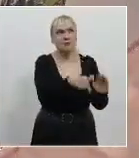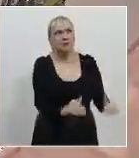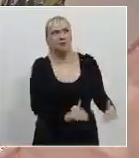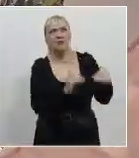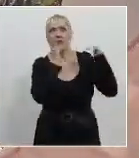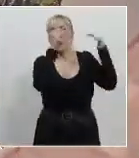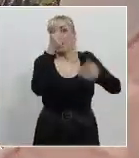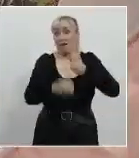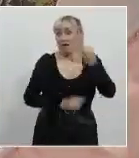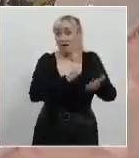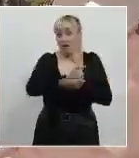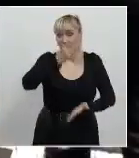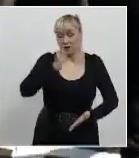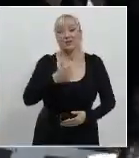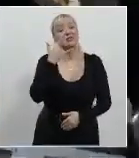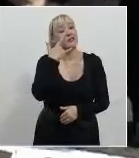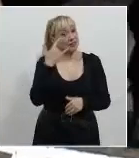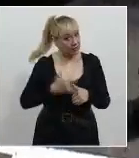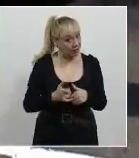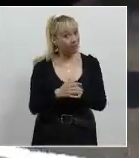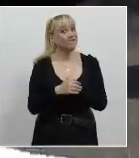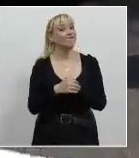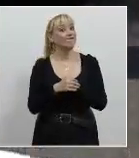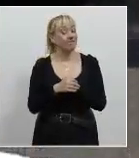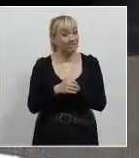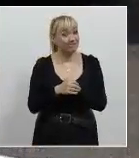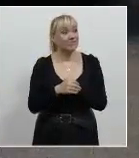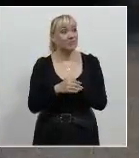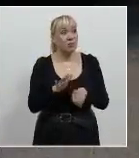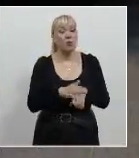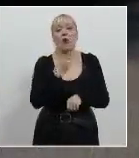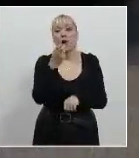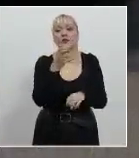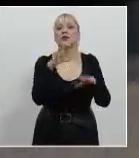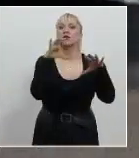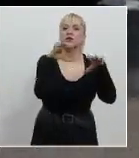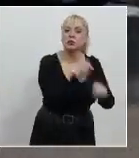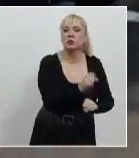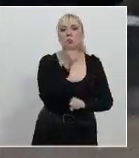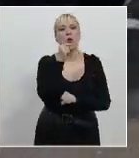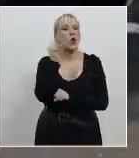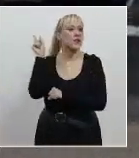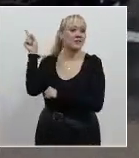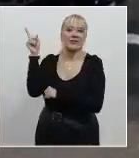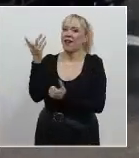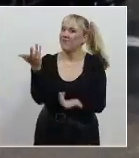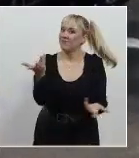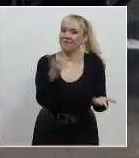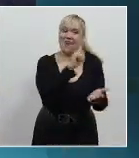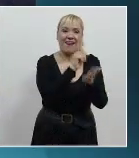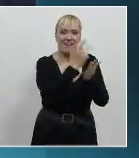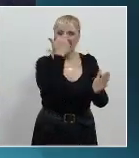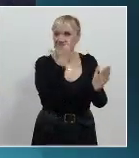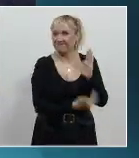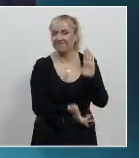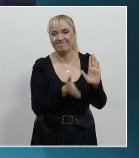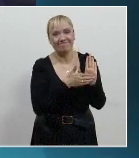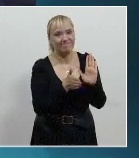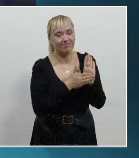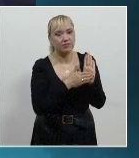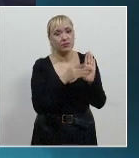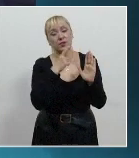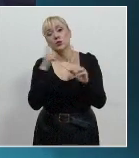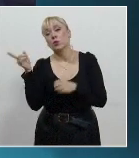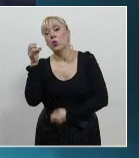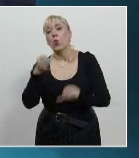de Justicia de la Nación, lo que provoca detenciones policiales ilegales. Así lo afirmó el